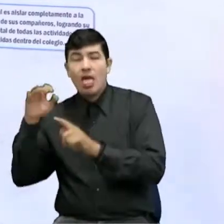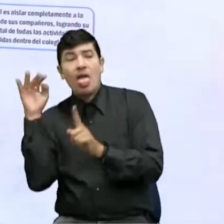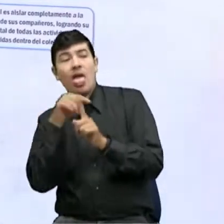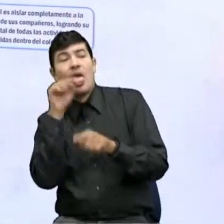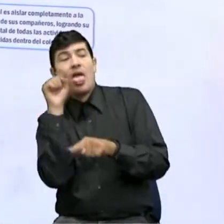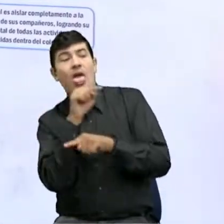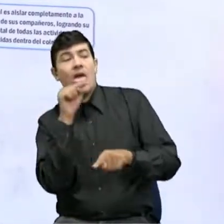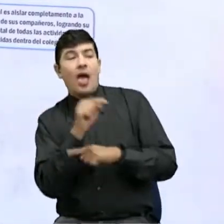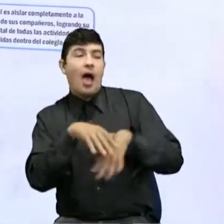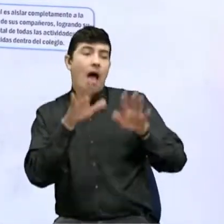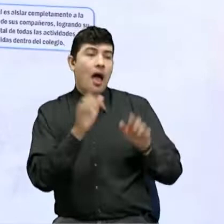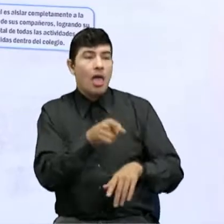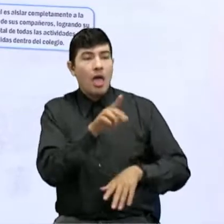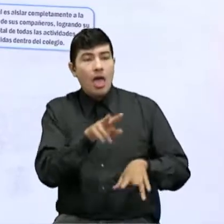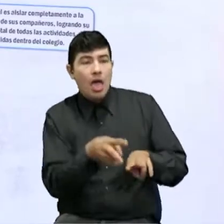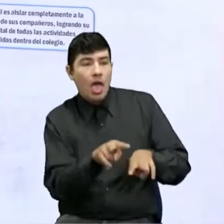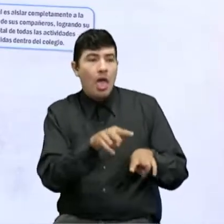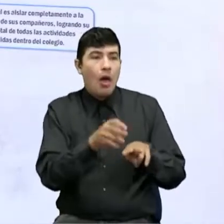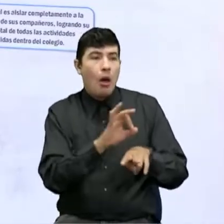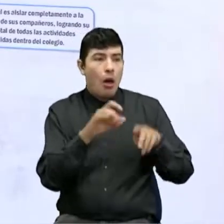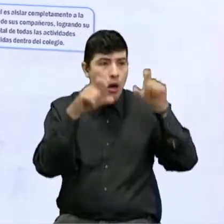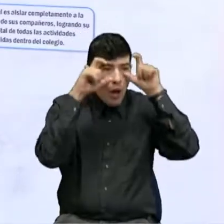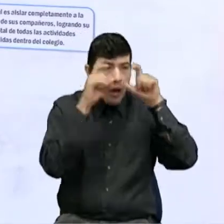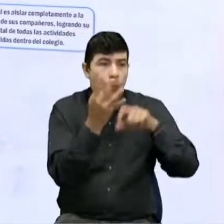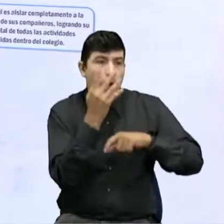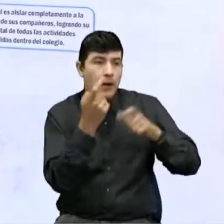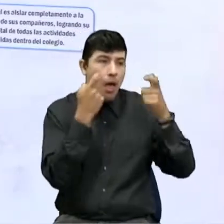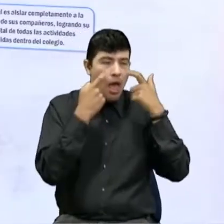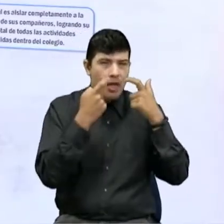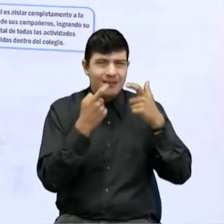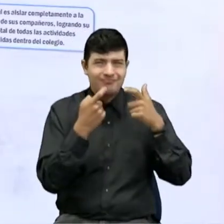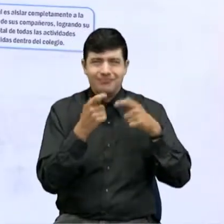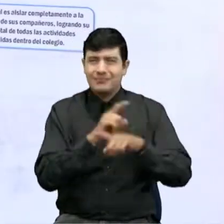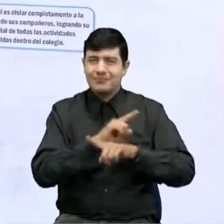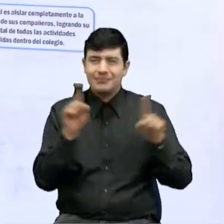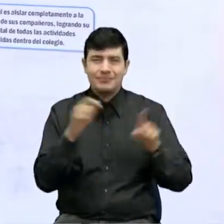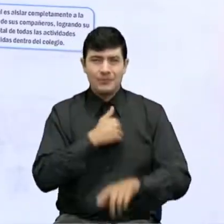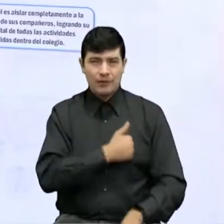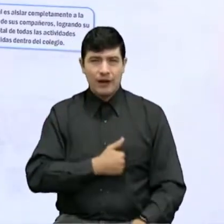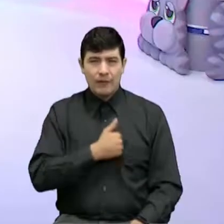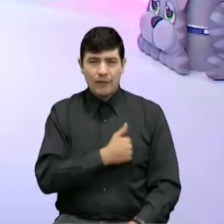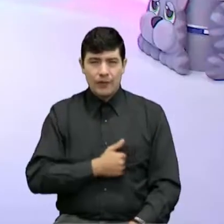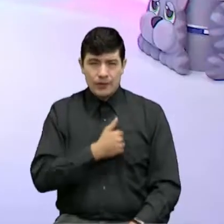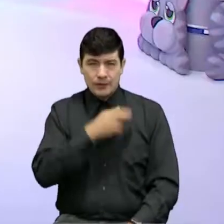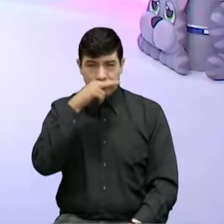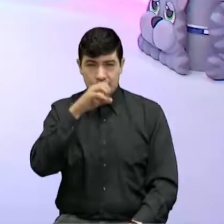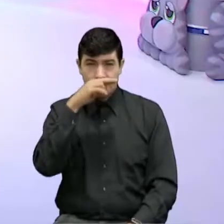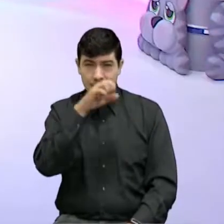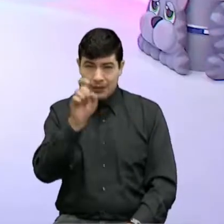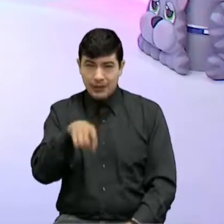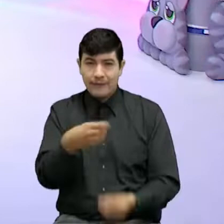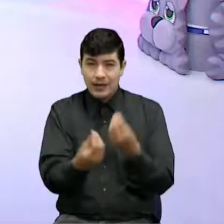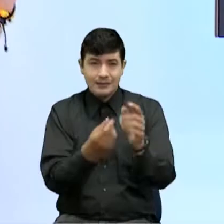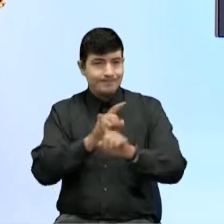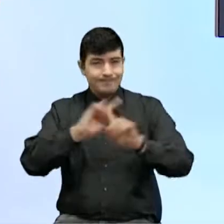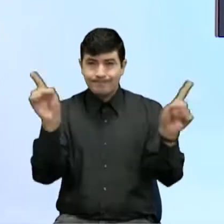porque el cojito, que el cuatro sí. Ojos, no, por favor, eso no se debe hacer, niños, niñas. O cuando